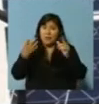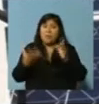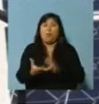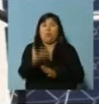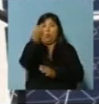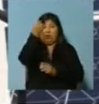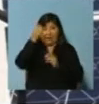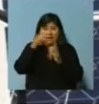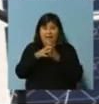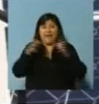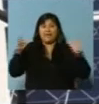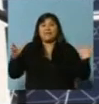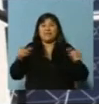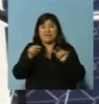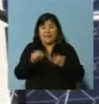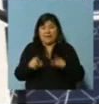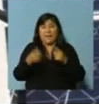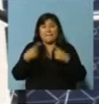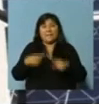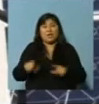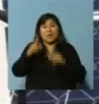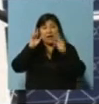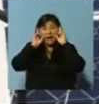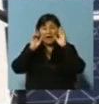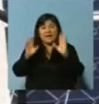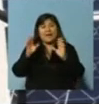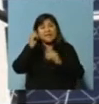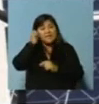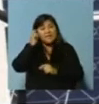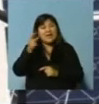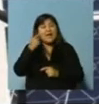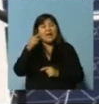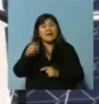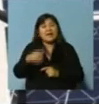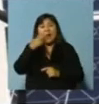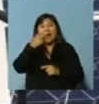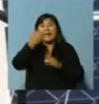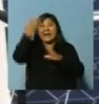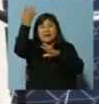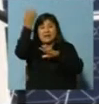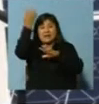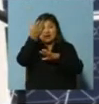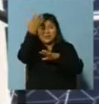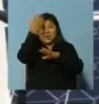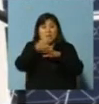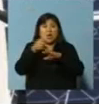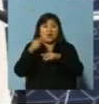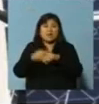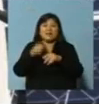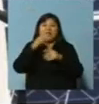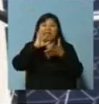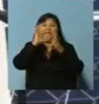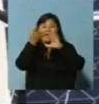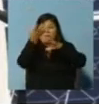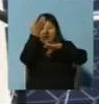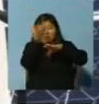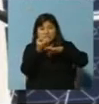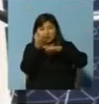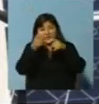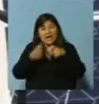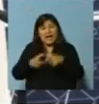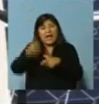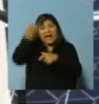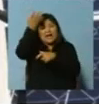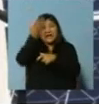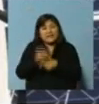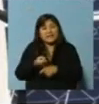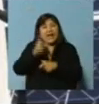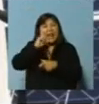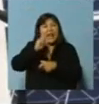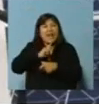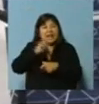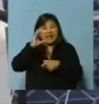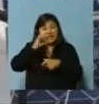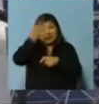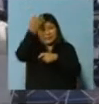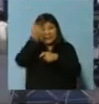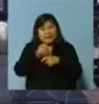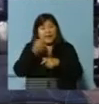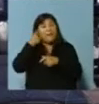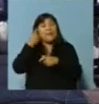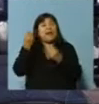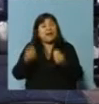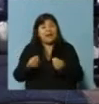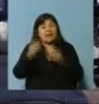la propuesta era de generar energía solar, acumular con baterías de litio para que a la noche